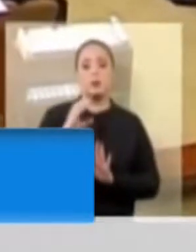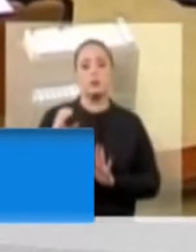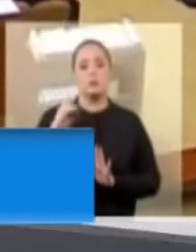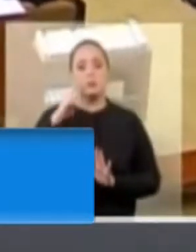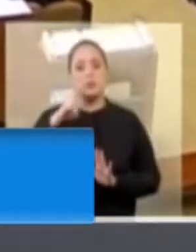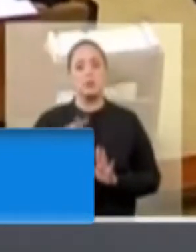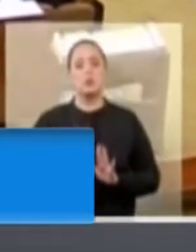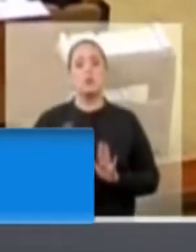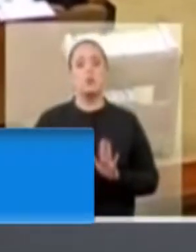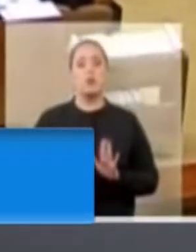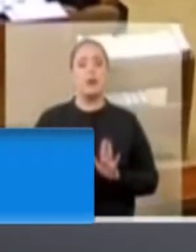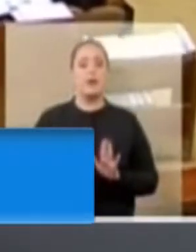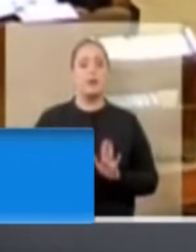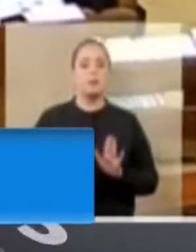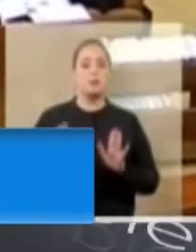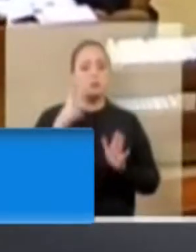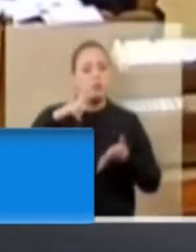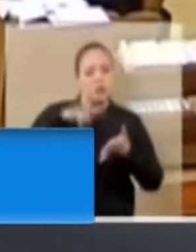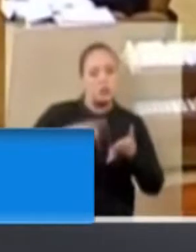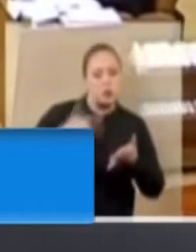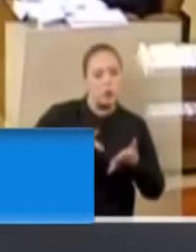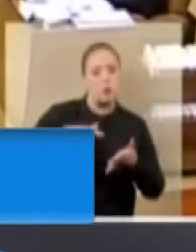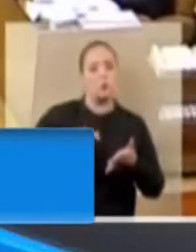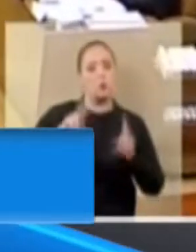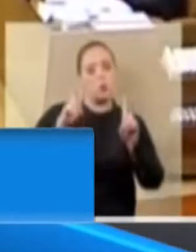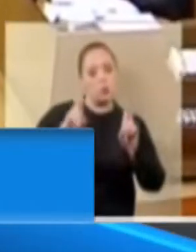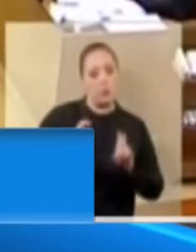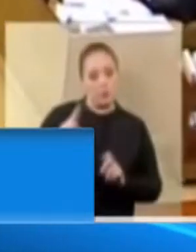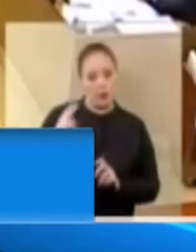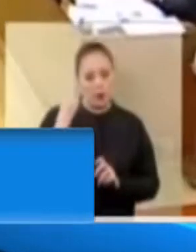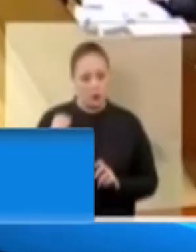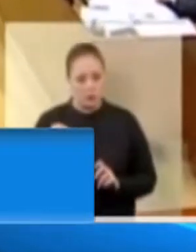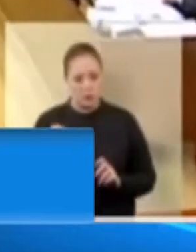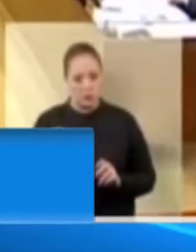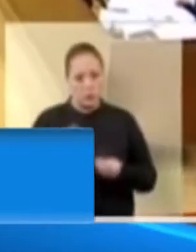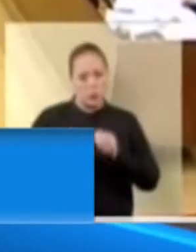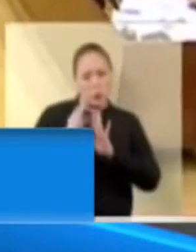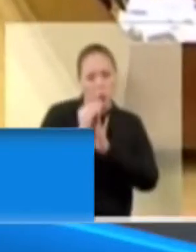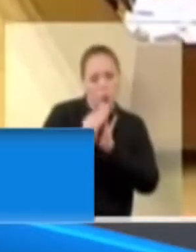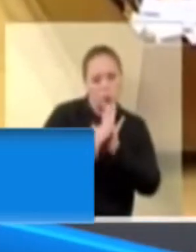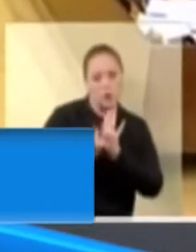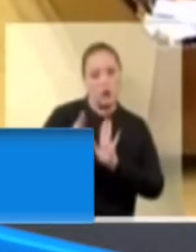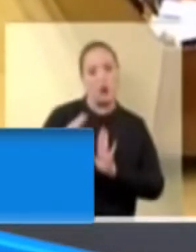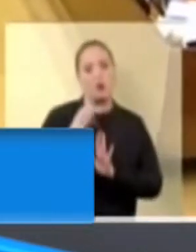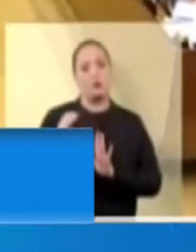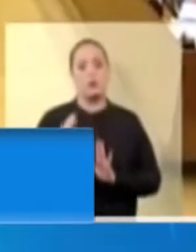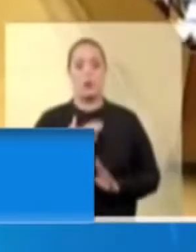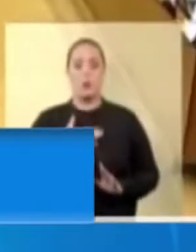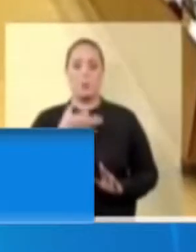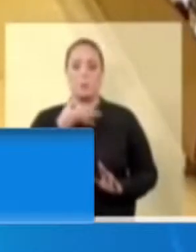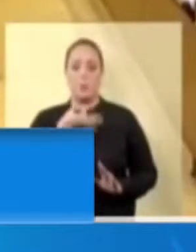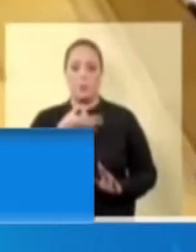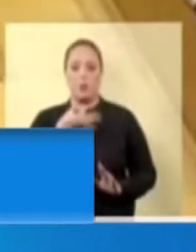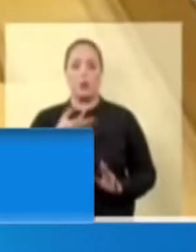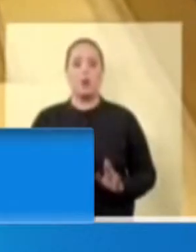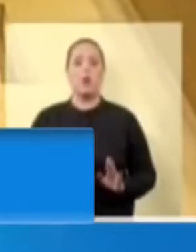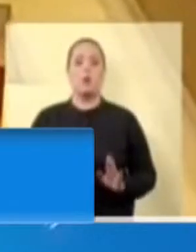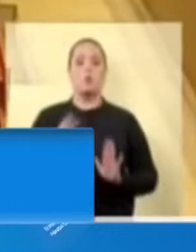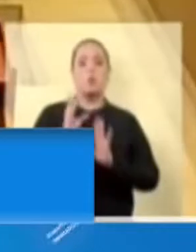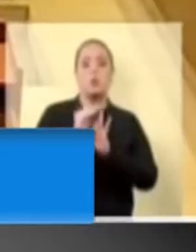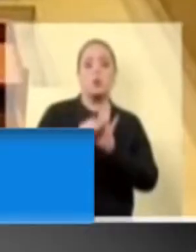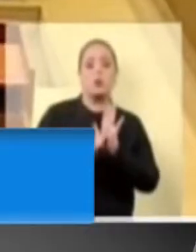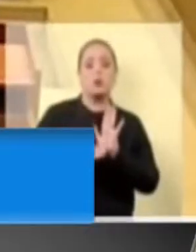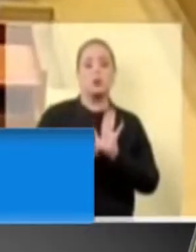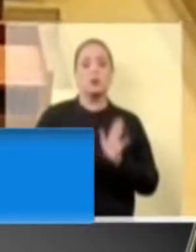del implacable juez Sergio Moro, para cumplir 12 años de cárcel por